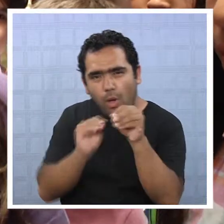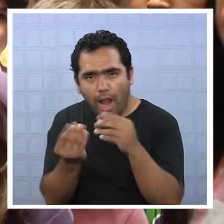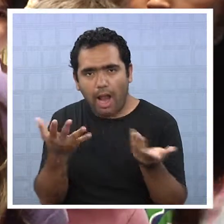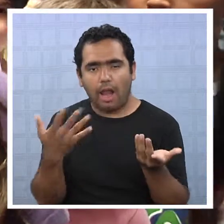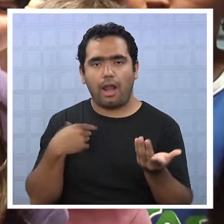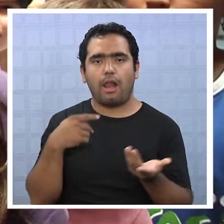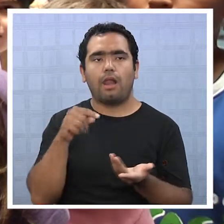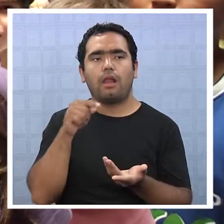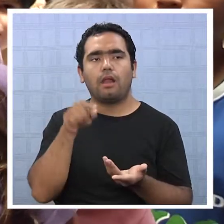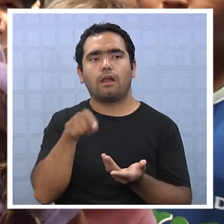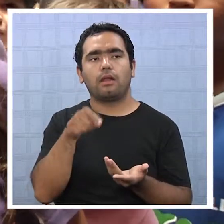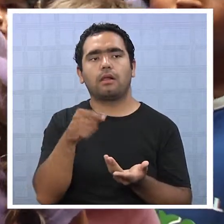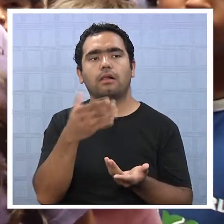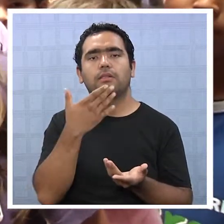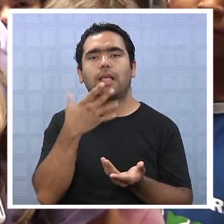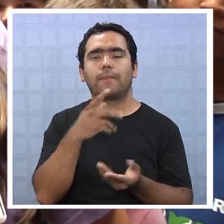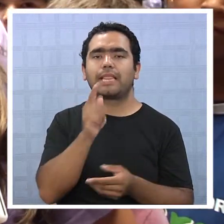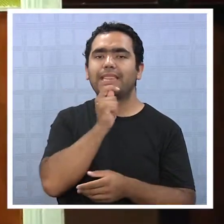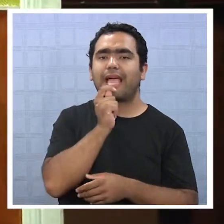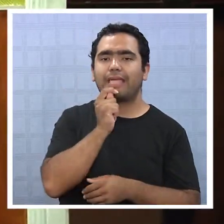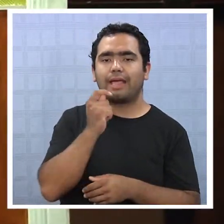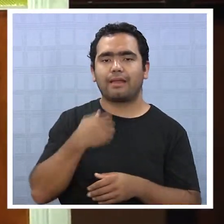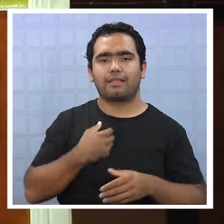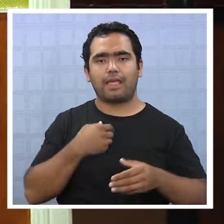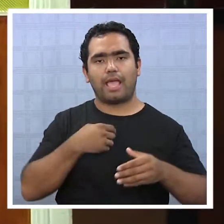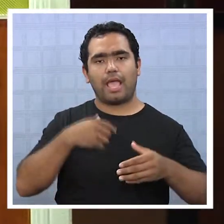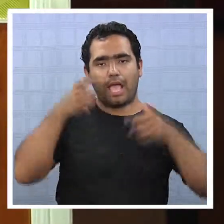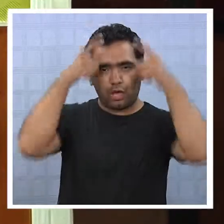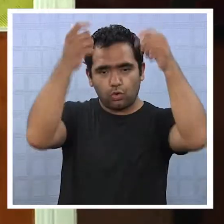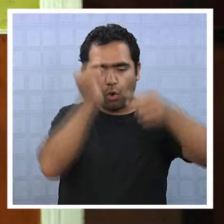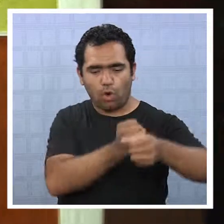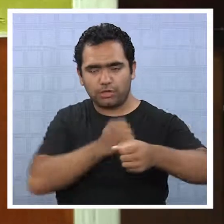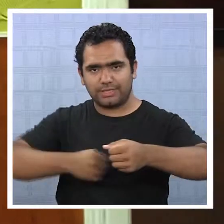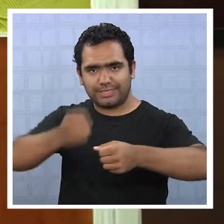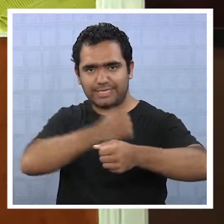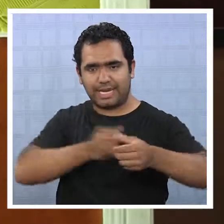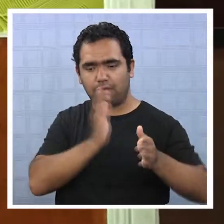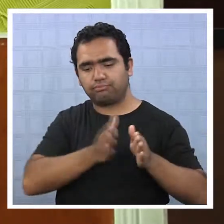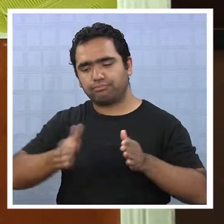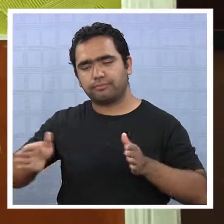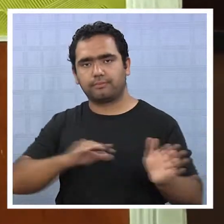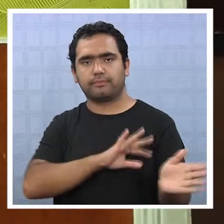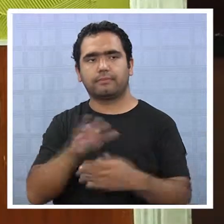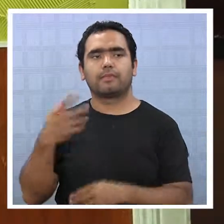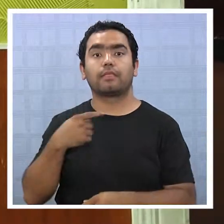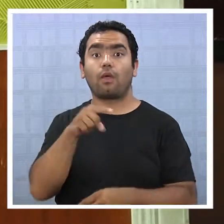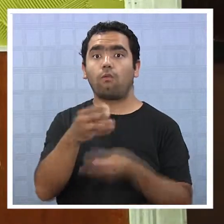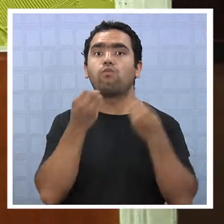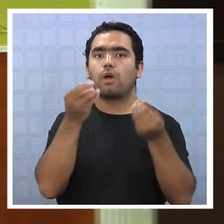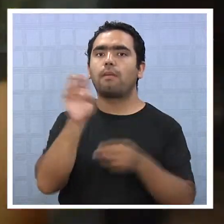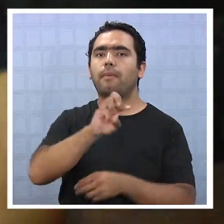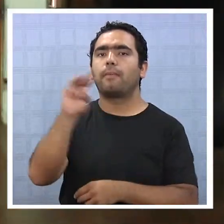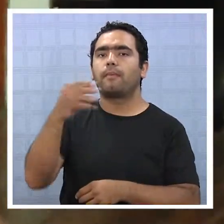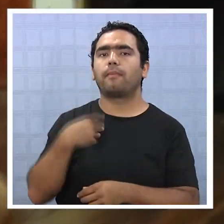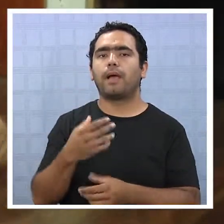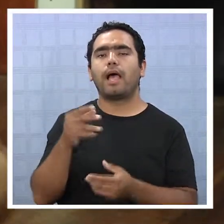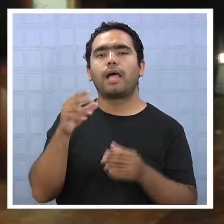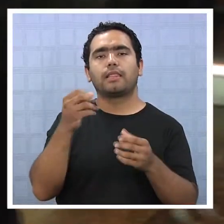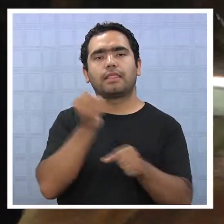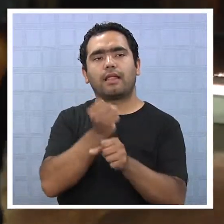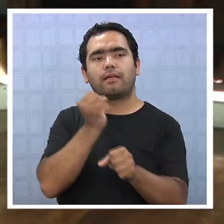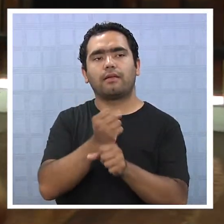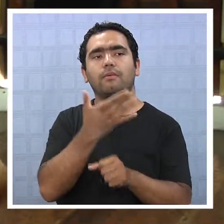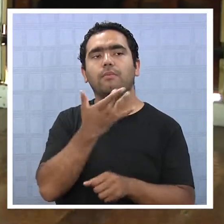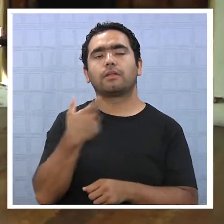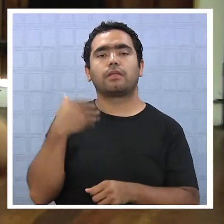manualidades y talleres de cocina, como nos tocó ahora. Una solución muy conveniente para los papás